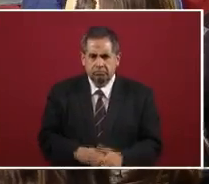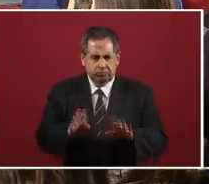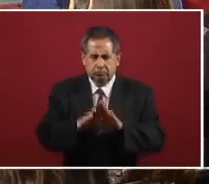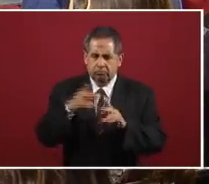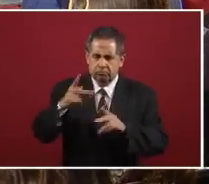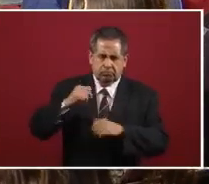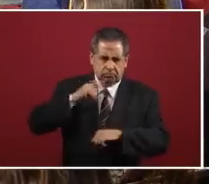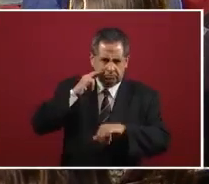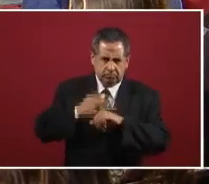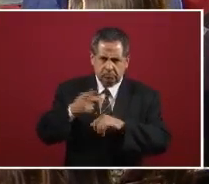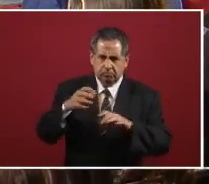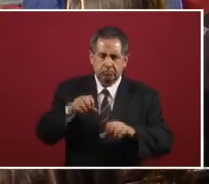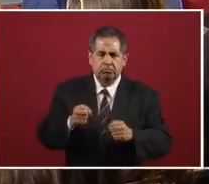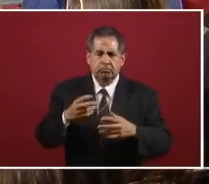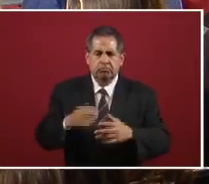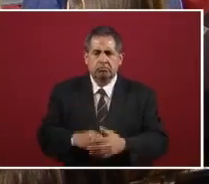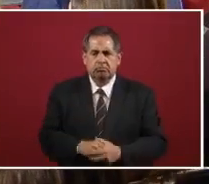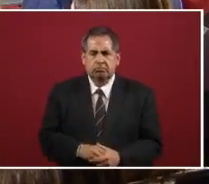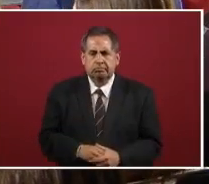a ustedes.